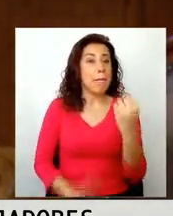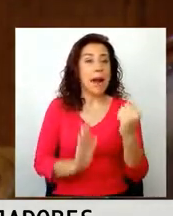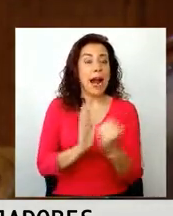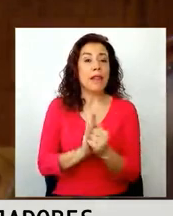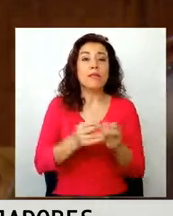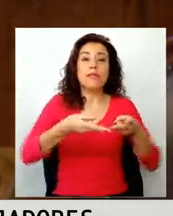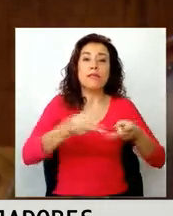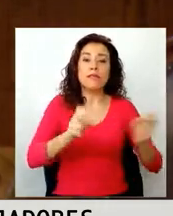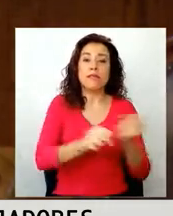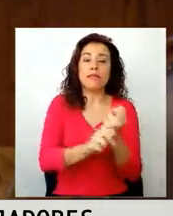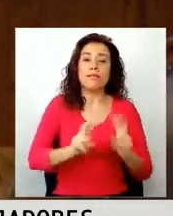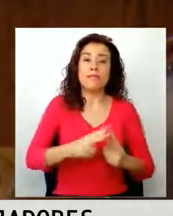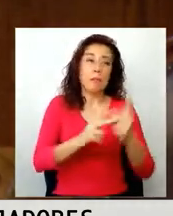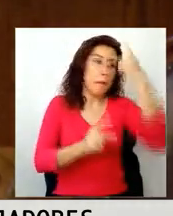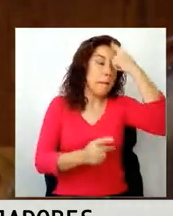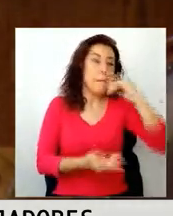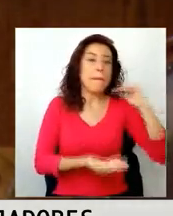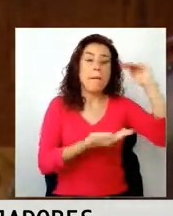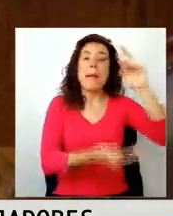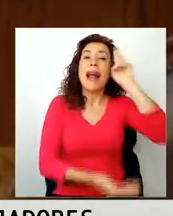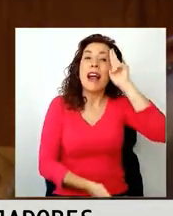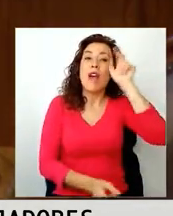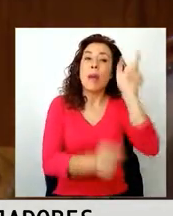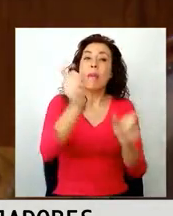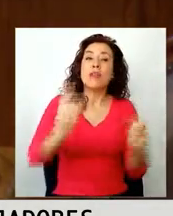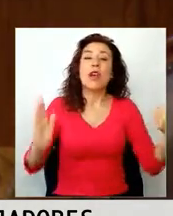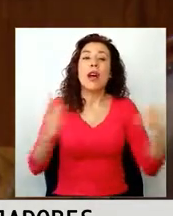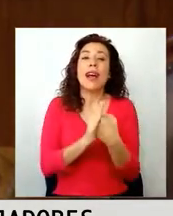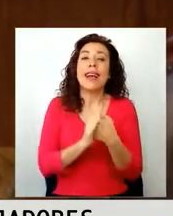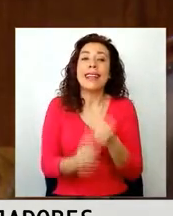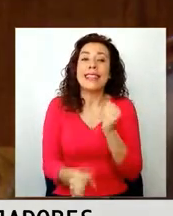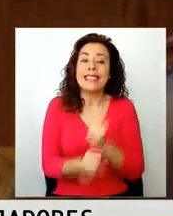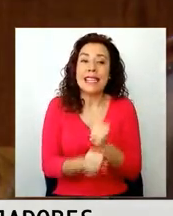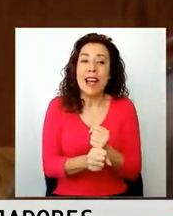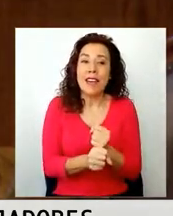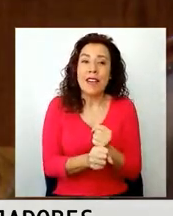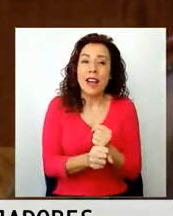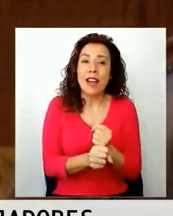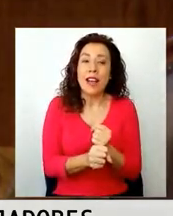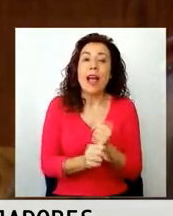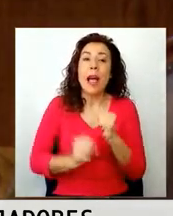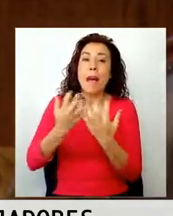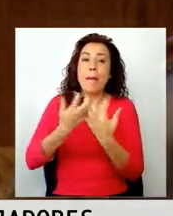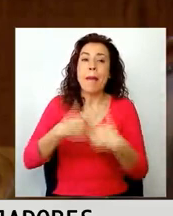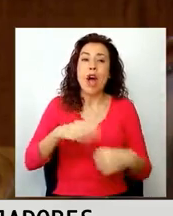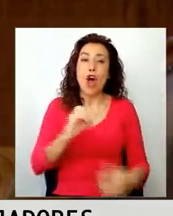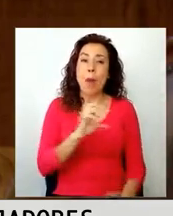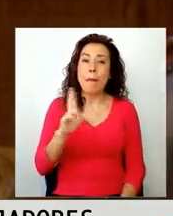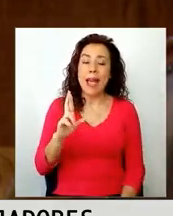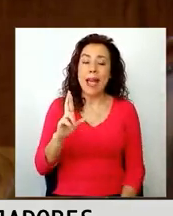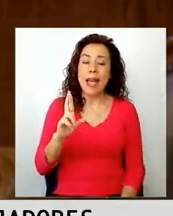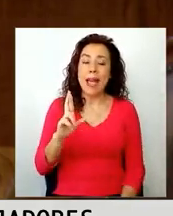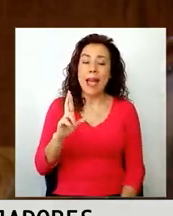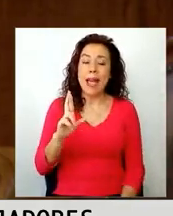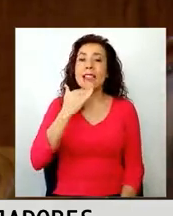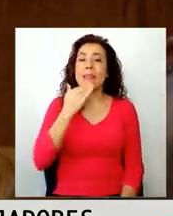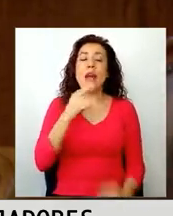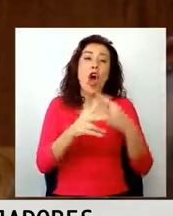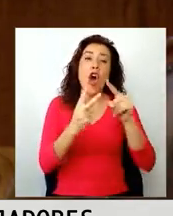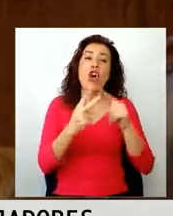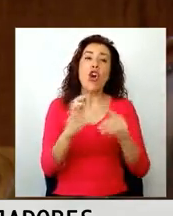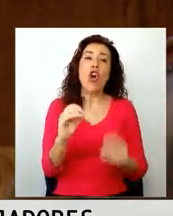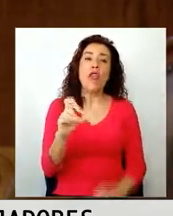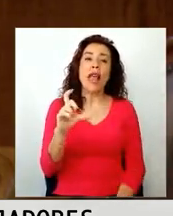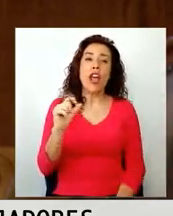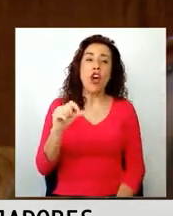de Memorial de recuerdos de las víctimas de accidentes del trabajo y catástrofe en la empresa brain Company y sucesora Goel cochile Teniente